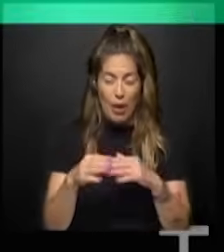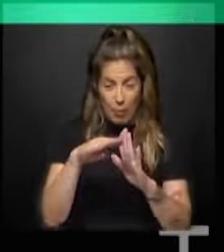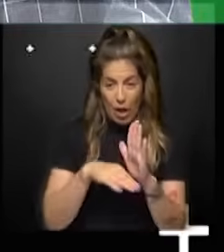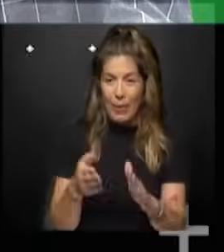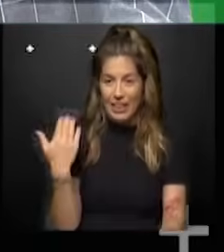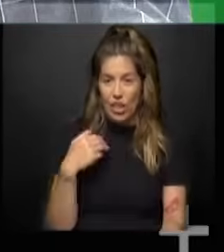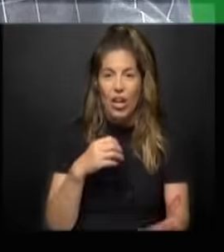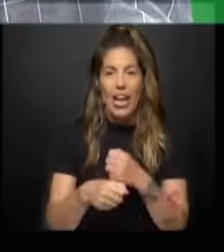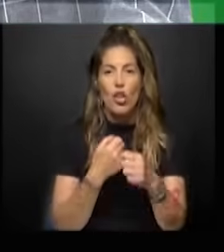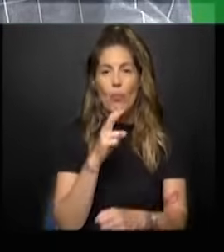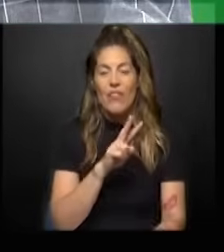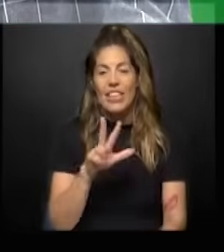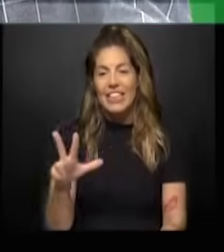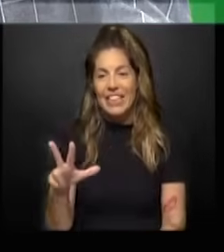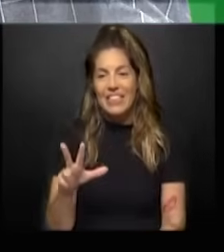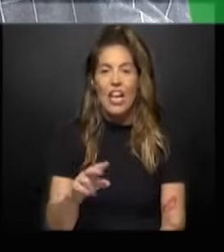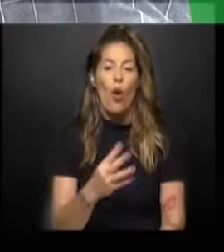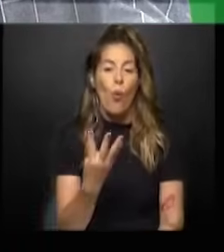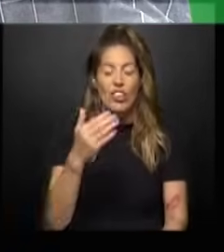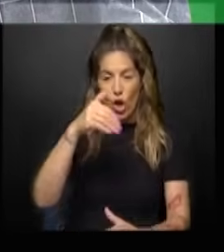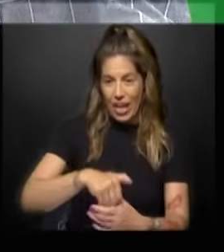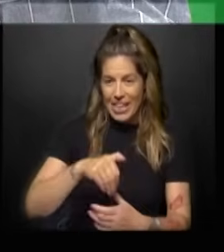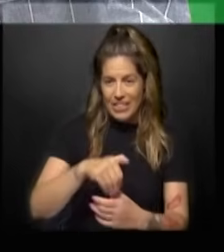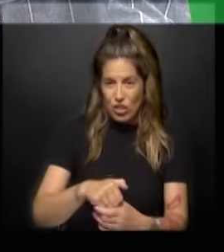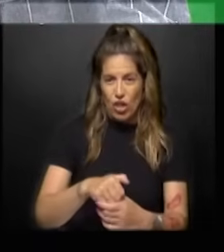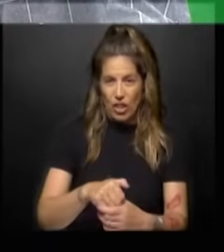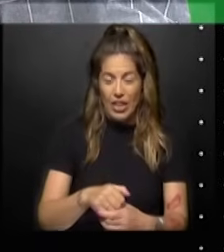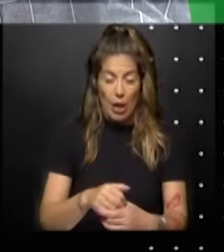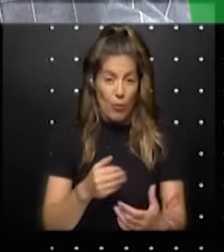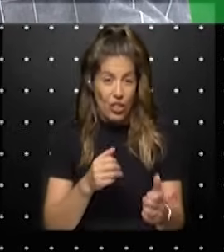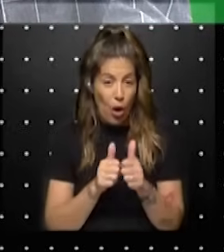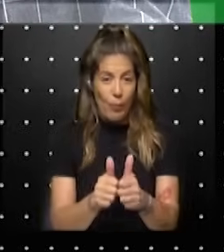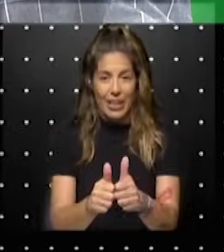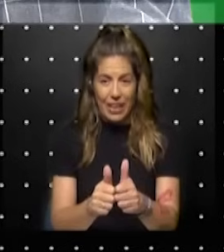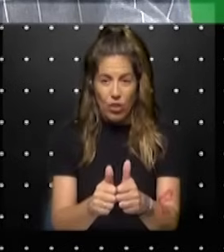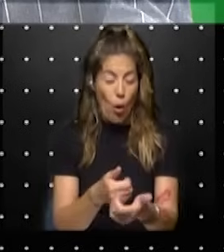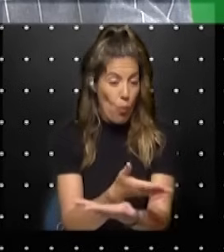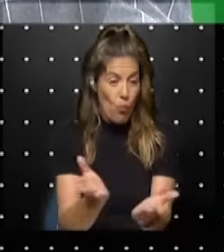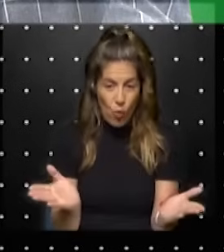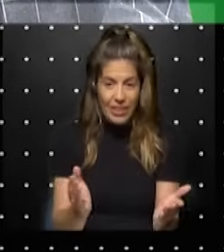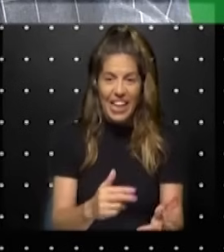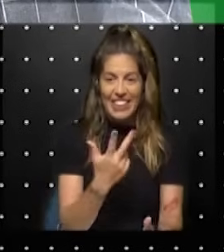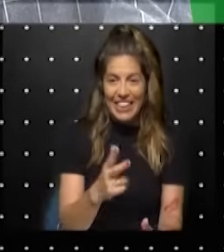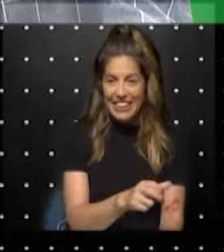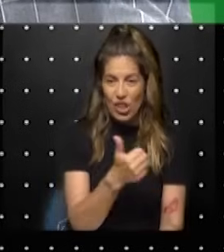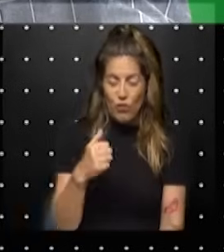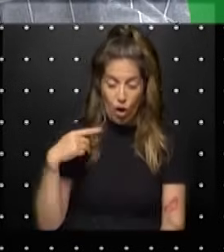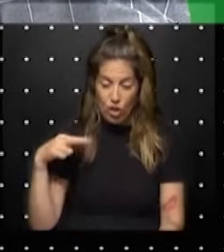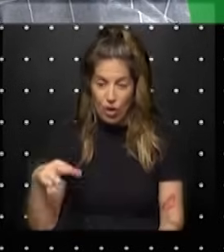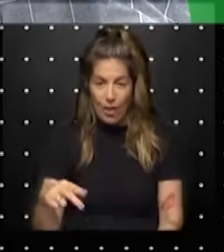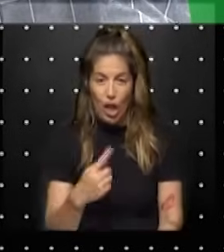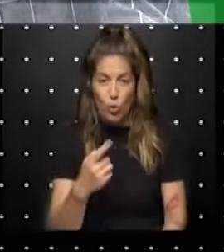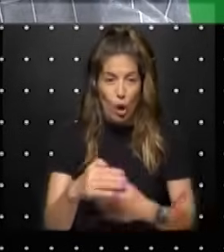anterior. 2023 es un año en donde las cuatro elecciones que hemos tratado de acompañar nos muestran que hay tres triunfos conservadores y